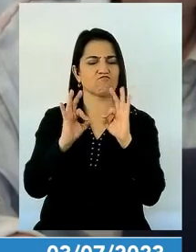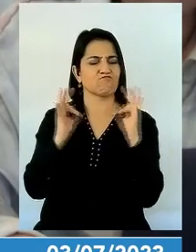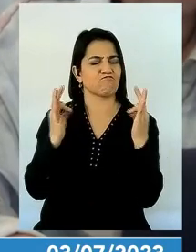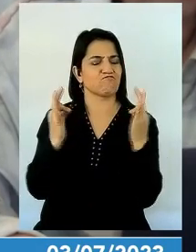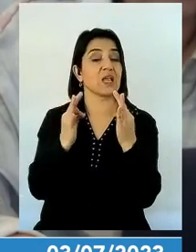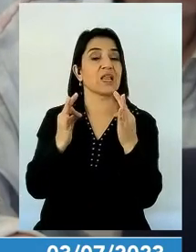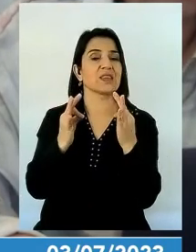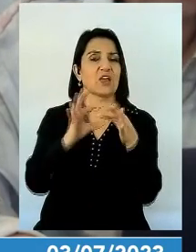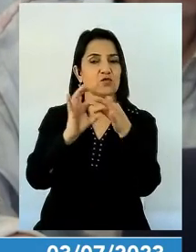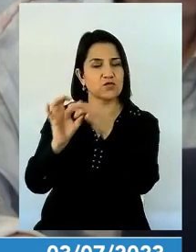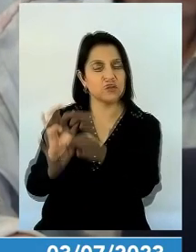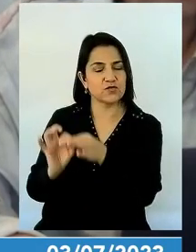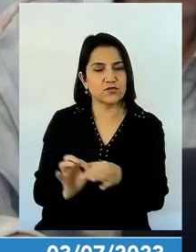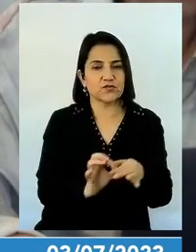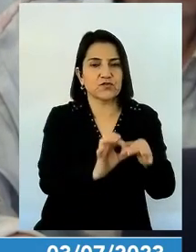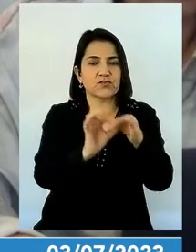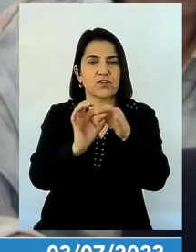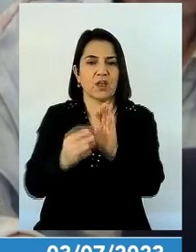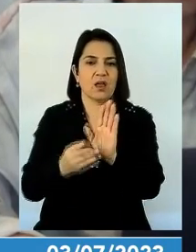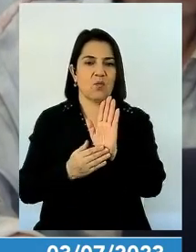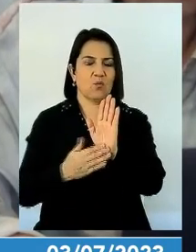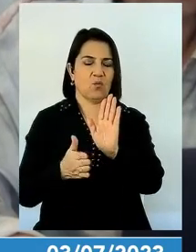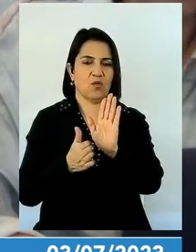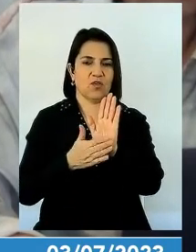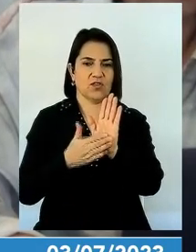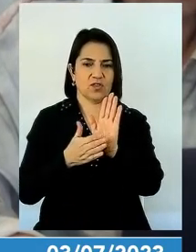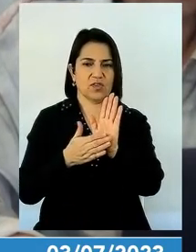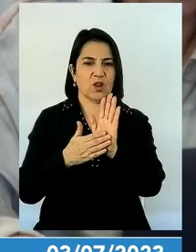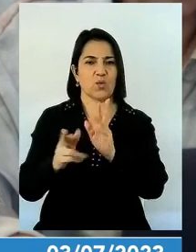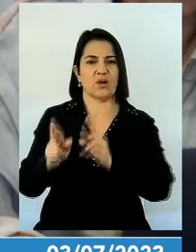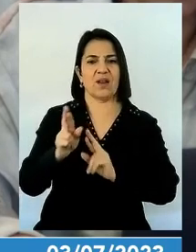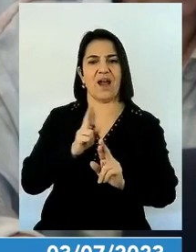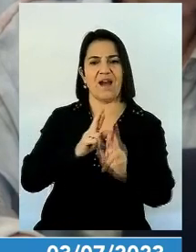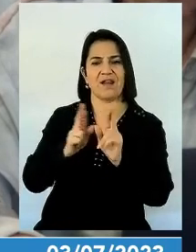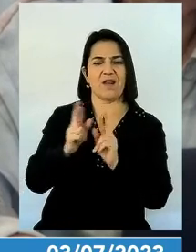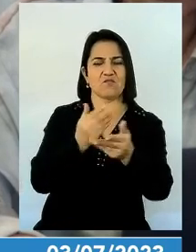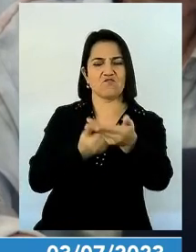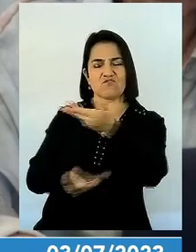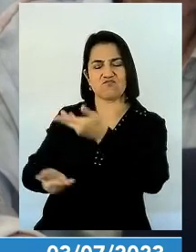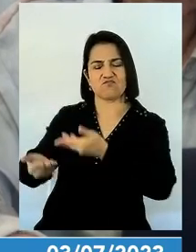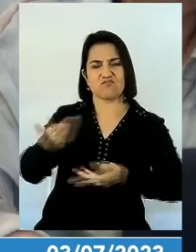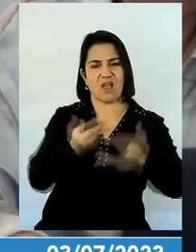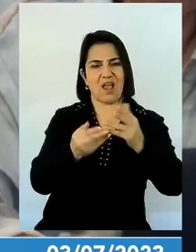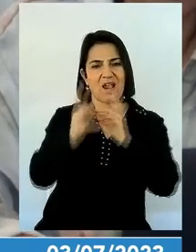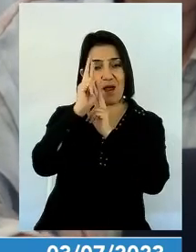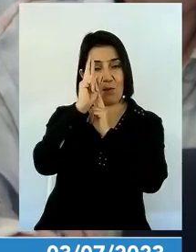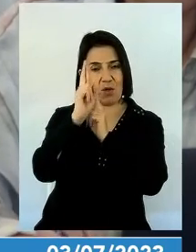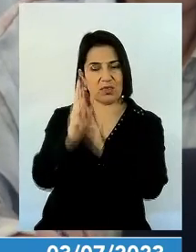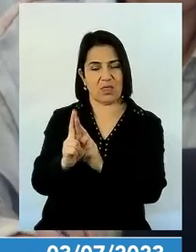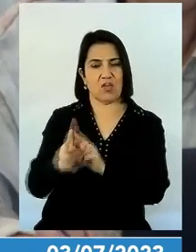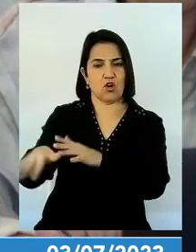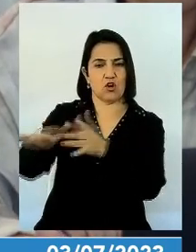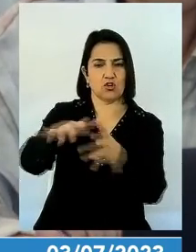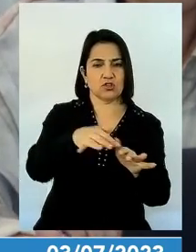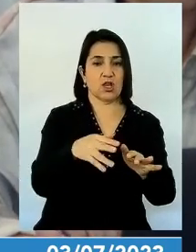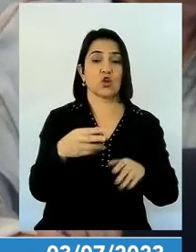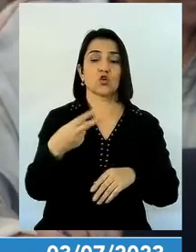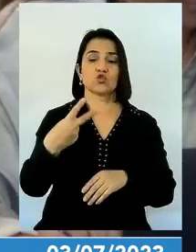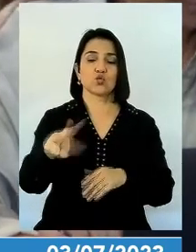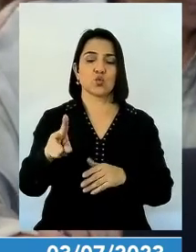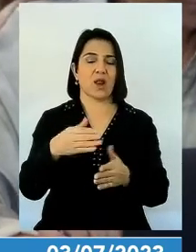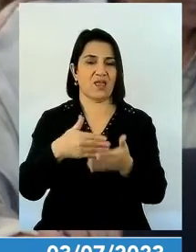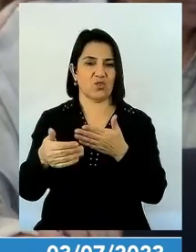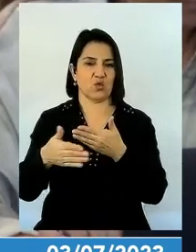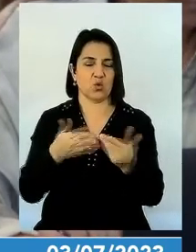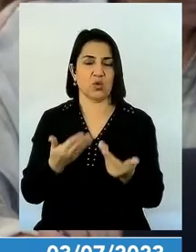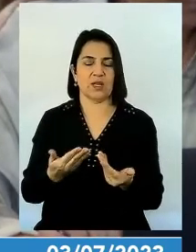manera reflejar una relación armoniosa y respetuosa con el océano y sus ecosistemas. Siguiente, por favor. La propuesta,